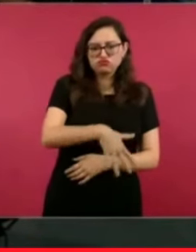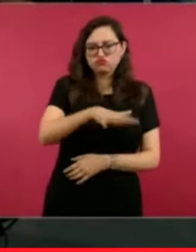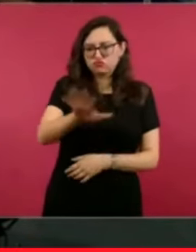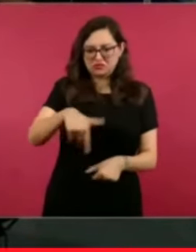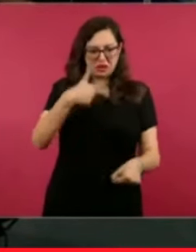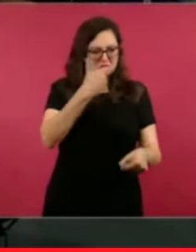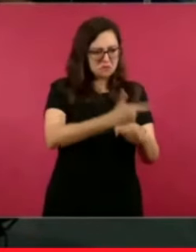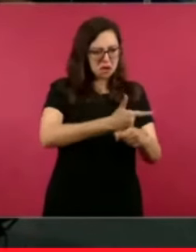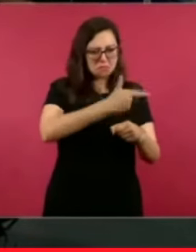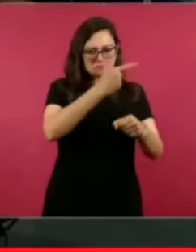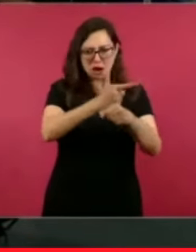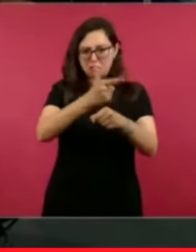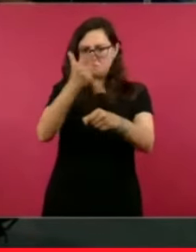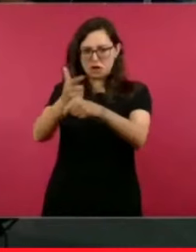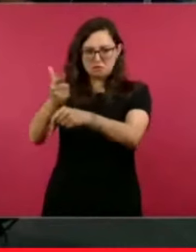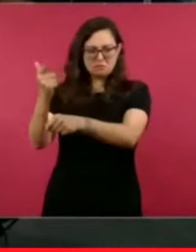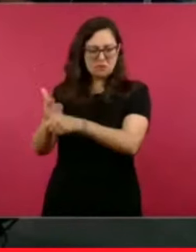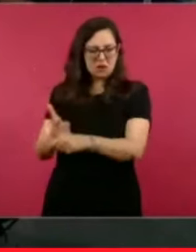eh